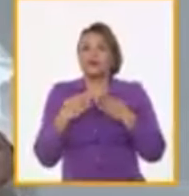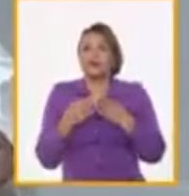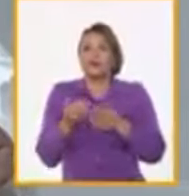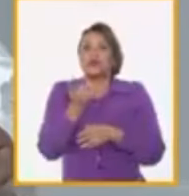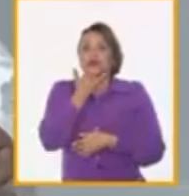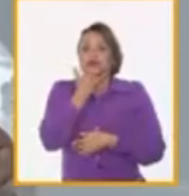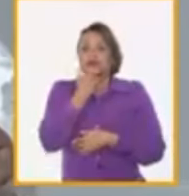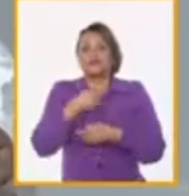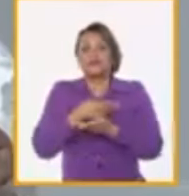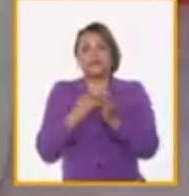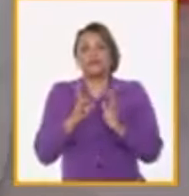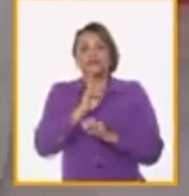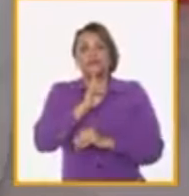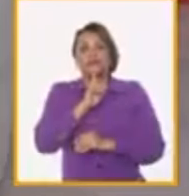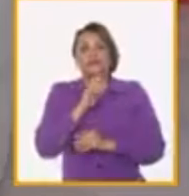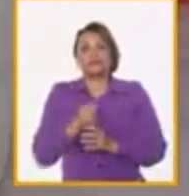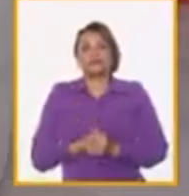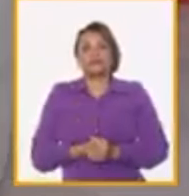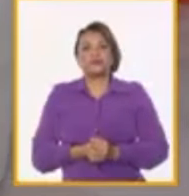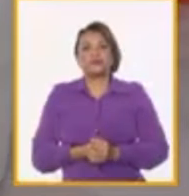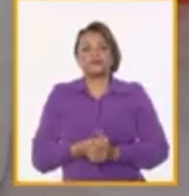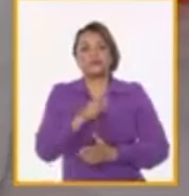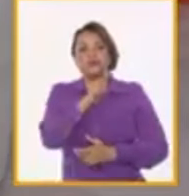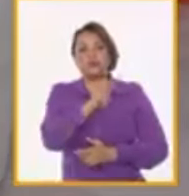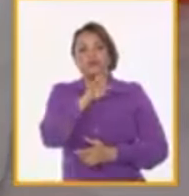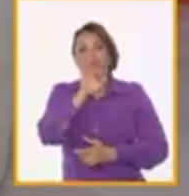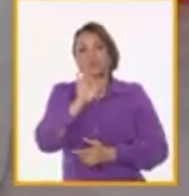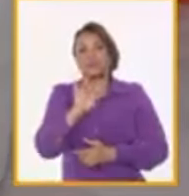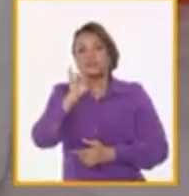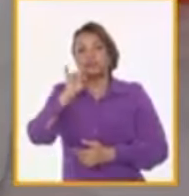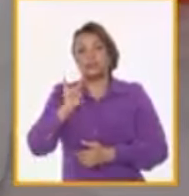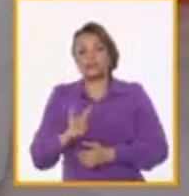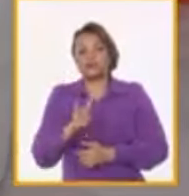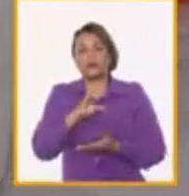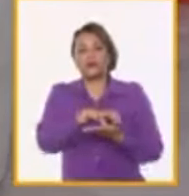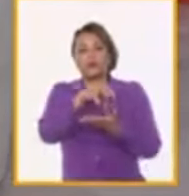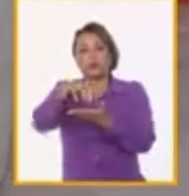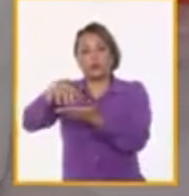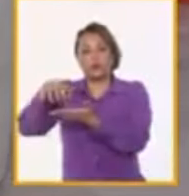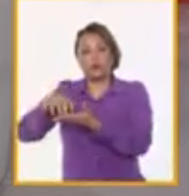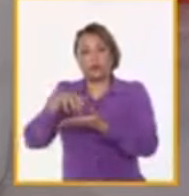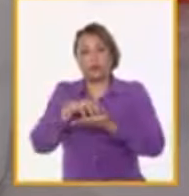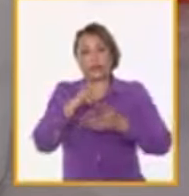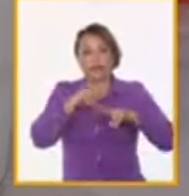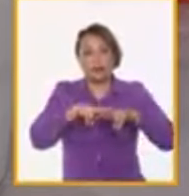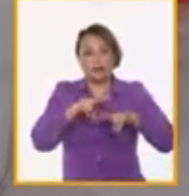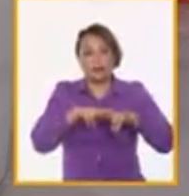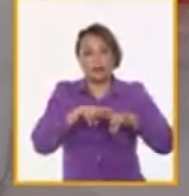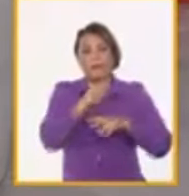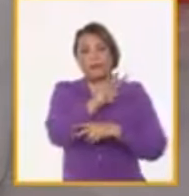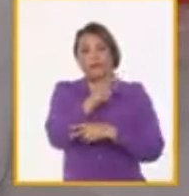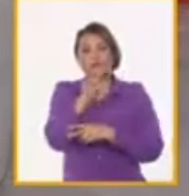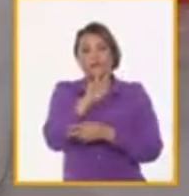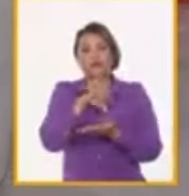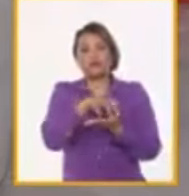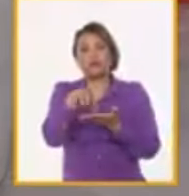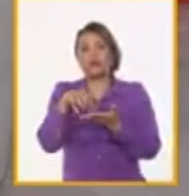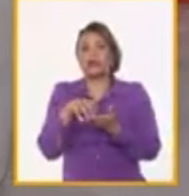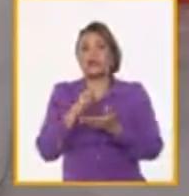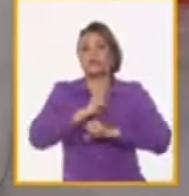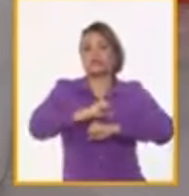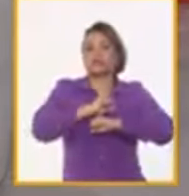agua. La Habana, de las 279 posiciones que tiene, hay 22 posiciones que no tiene equipo de